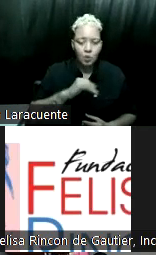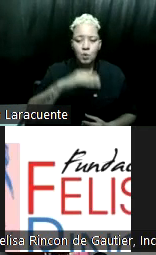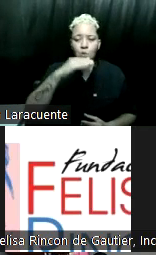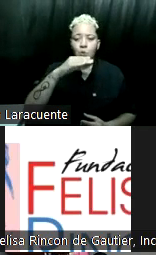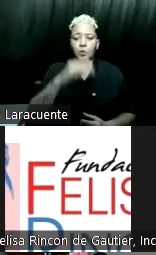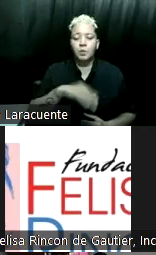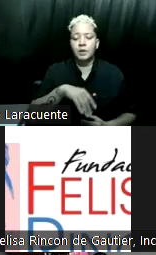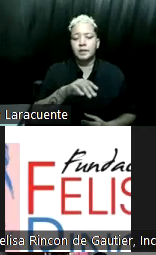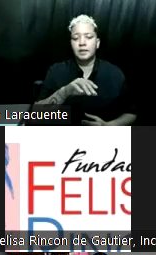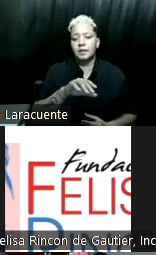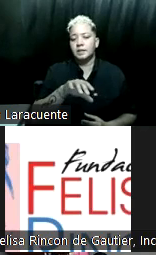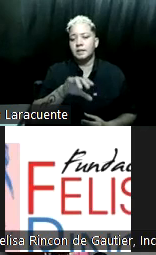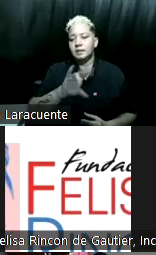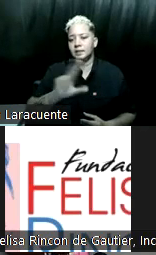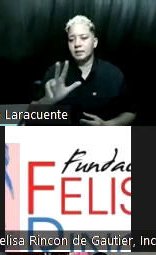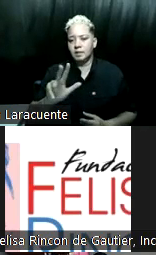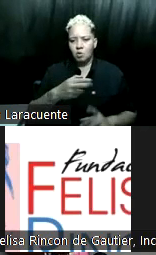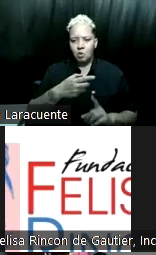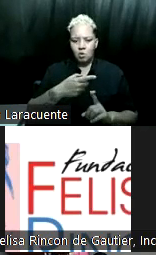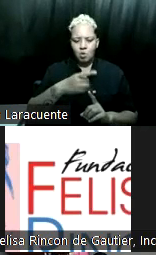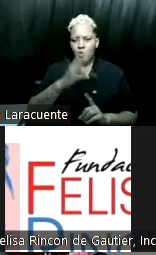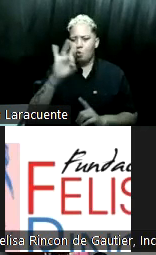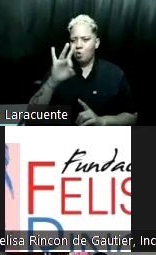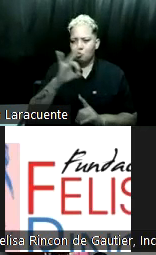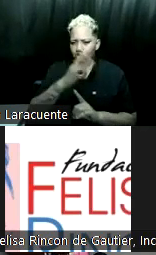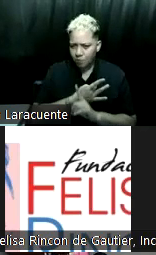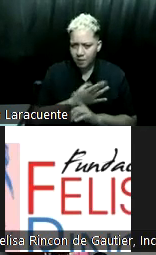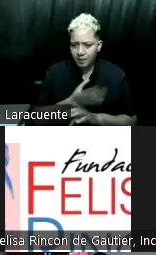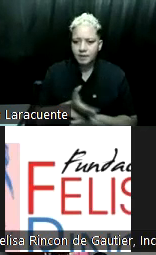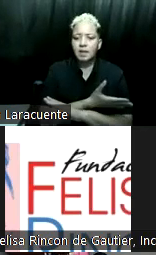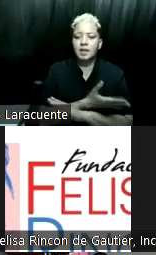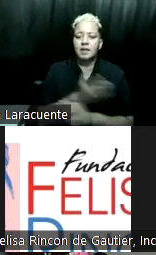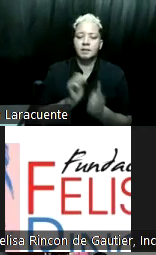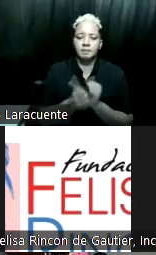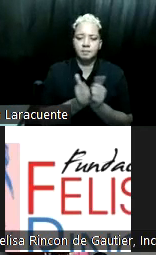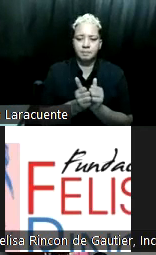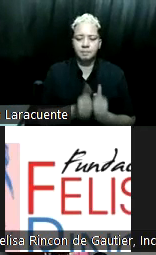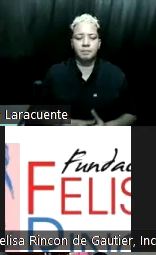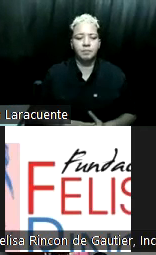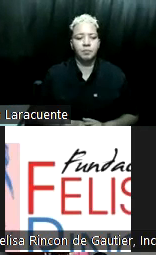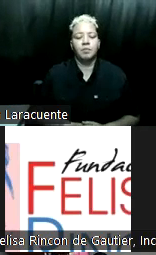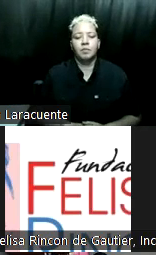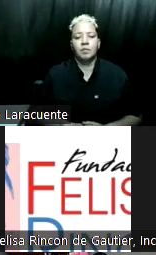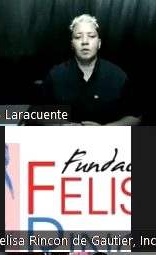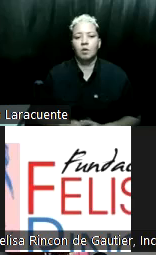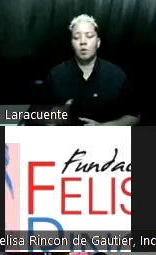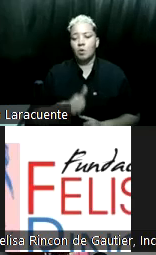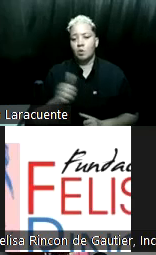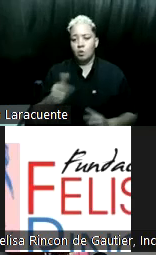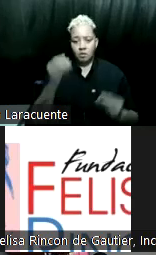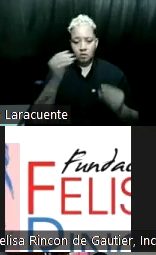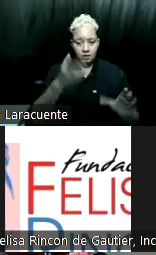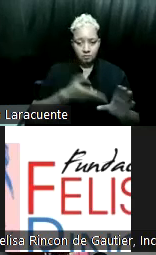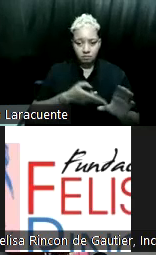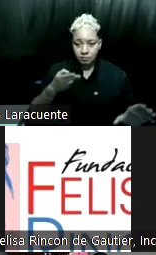1973, 8 meses, perdón, antes del torneo. Otro artículo anunció la renuncia de